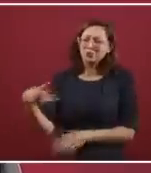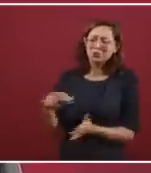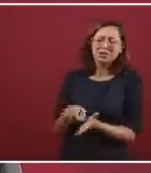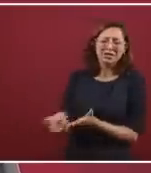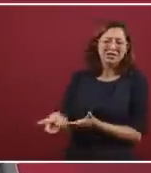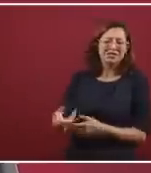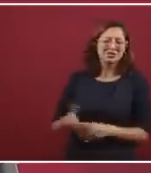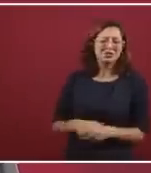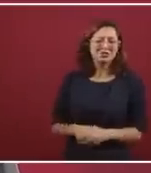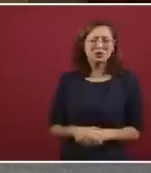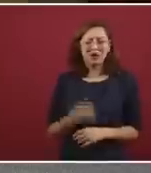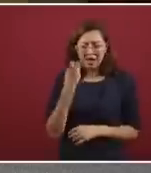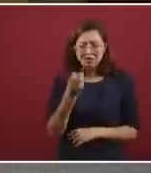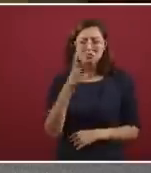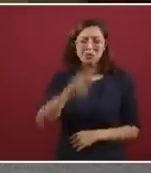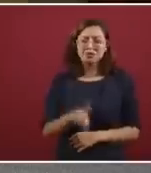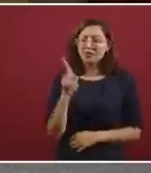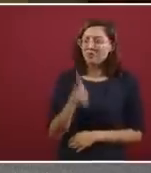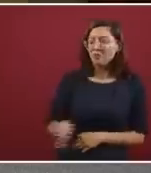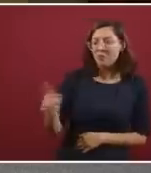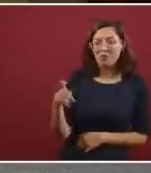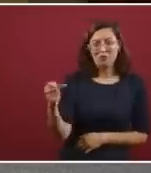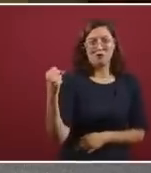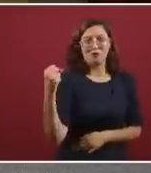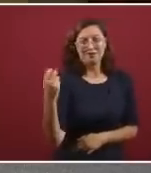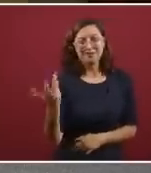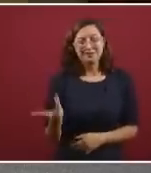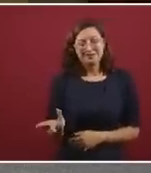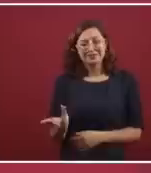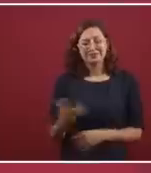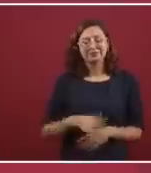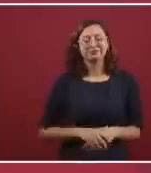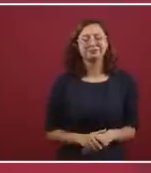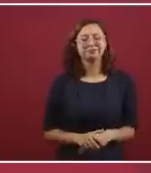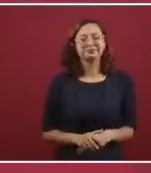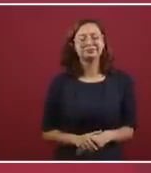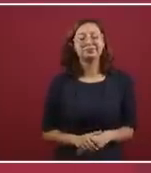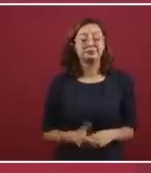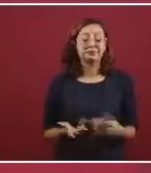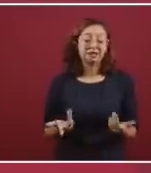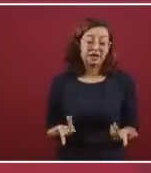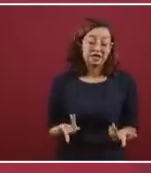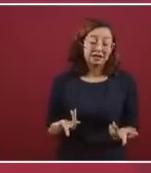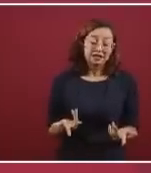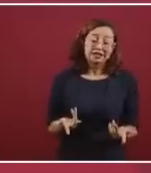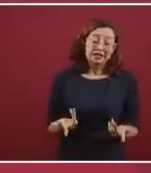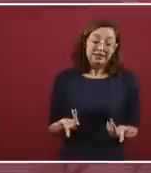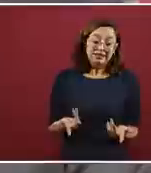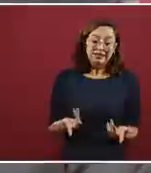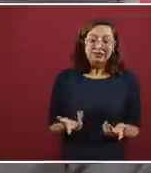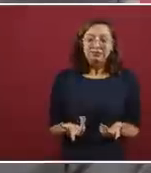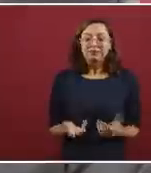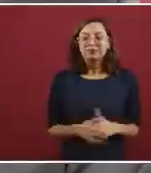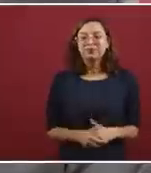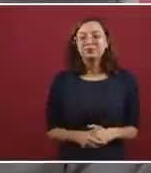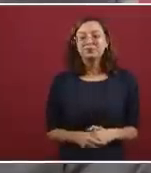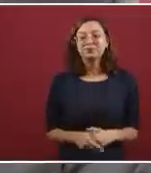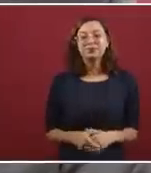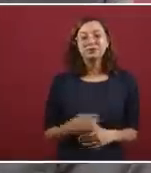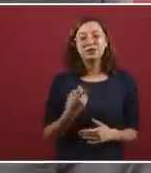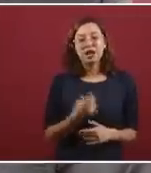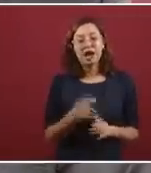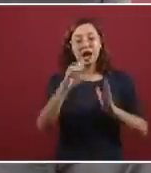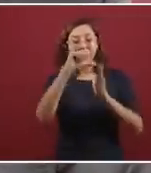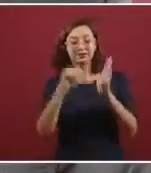esa es la democracia entonces por lo general ese artículo